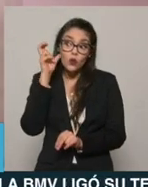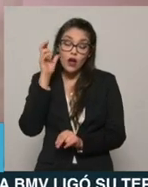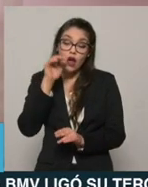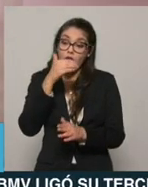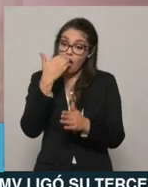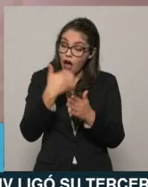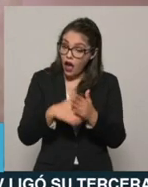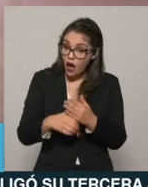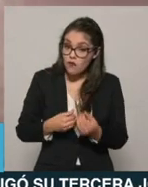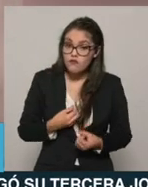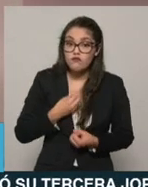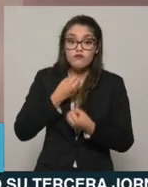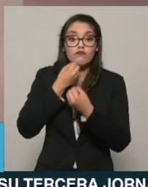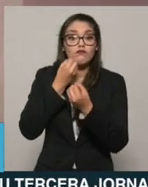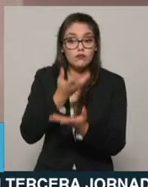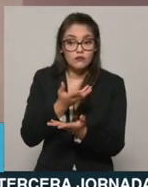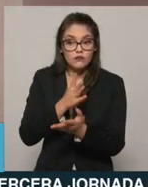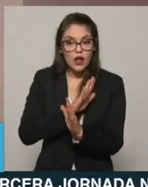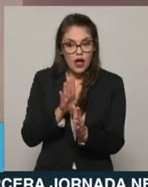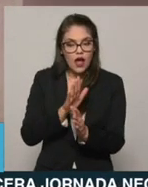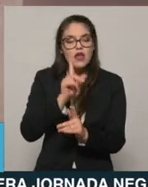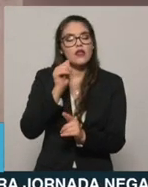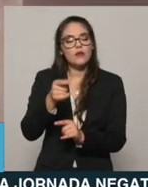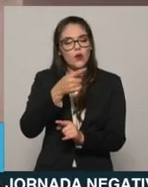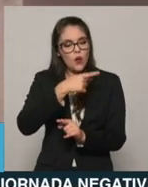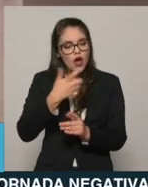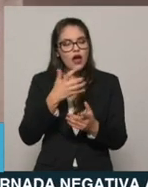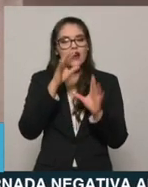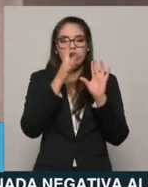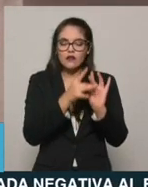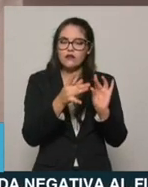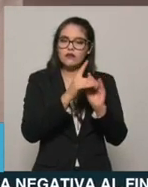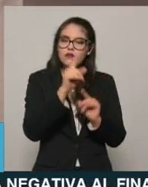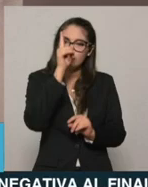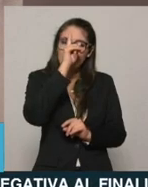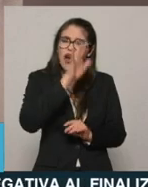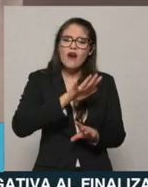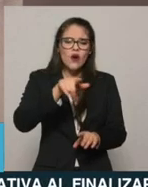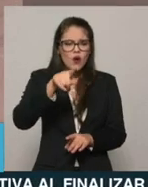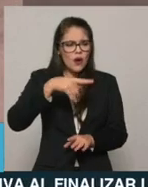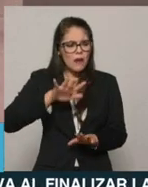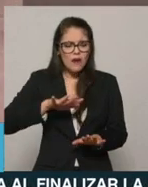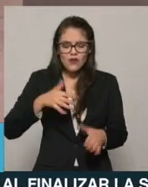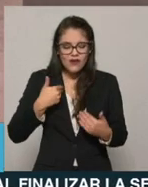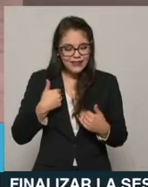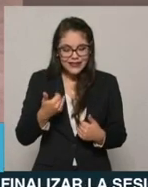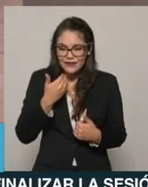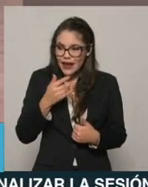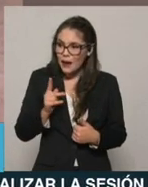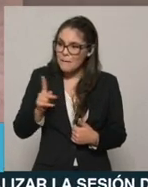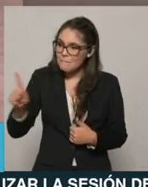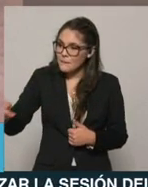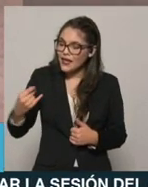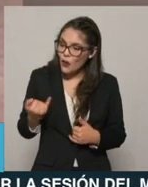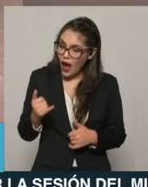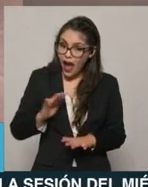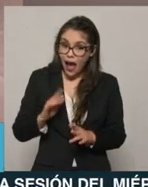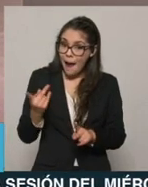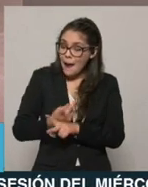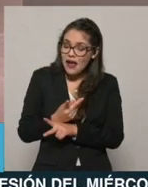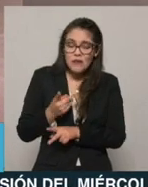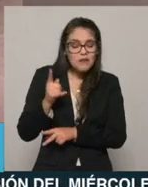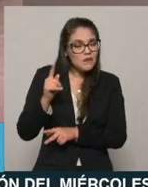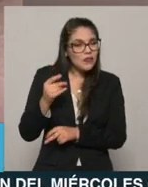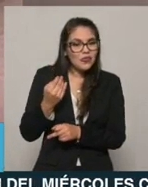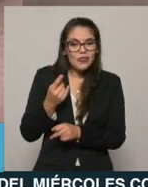terminen de desahogarse, tratarles de decir que aunque nosotros no los comprendamos porque no lo hemos vivido, pero que se dan cuenta que